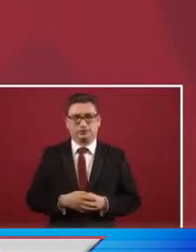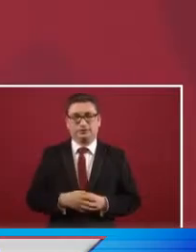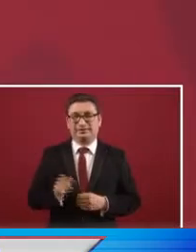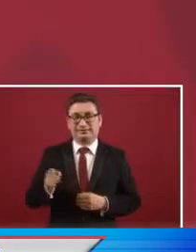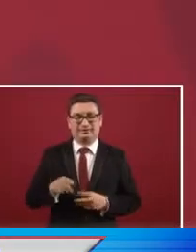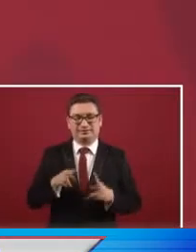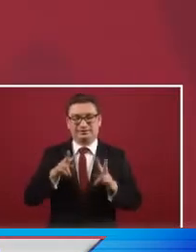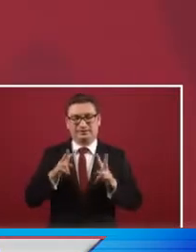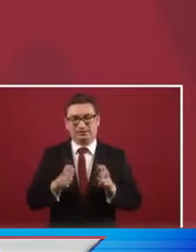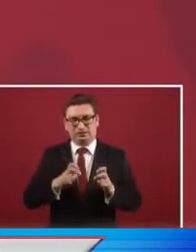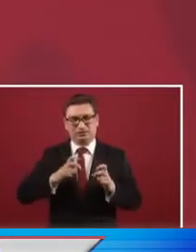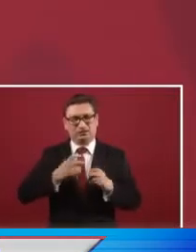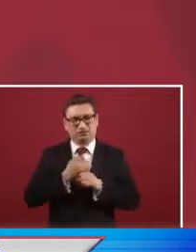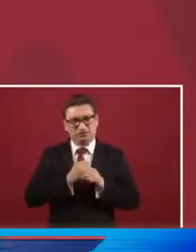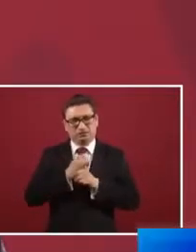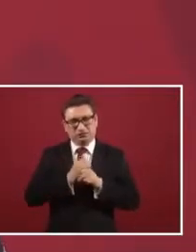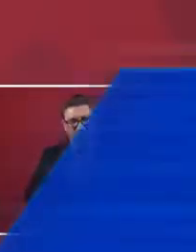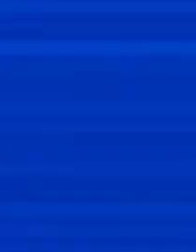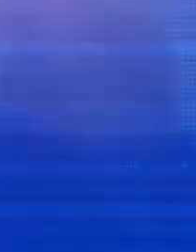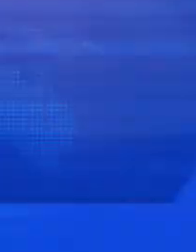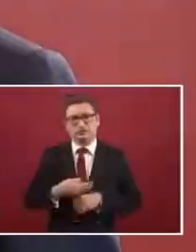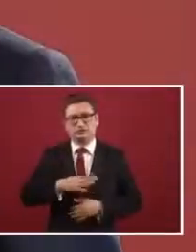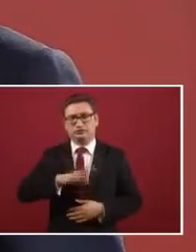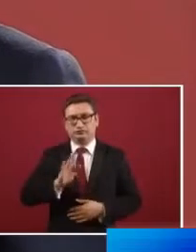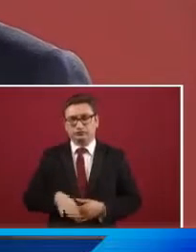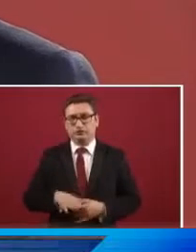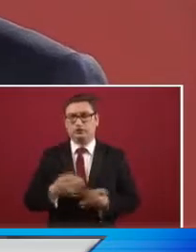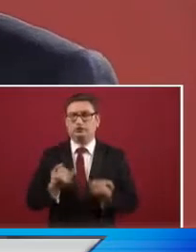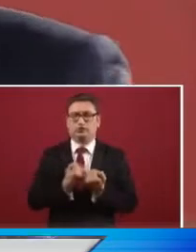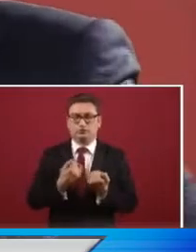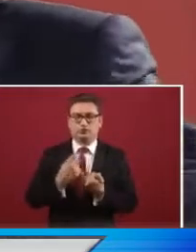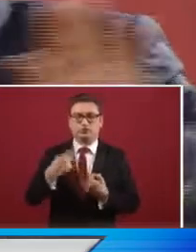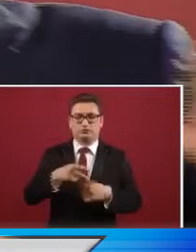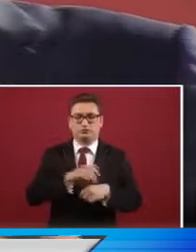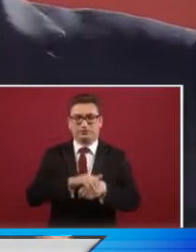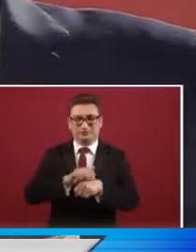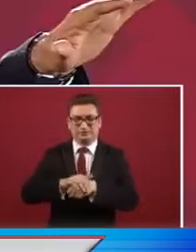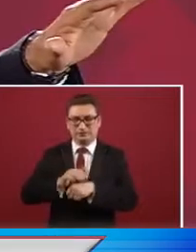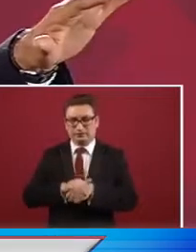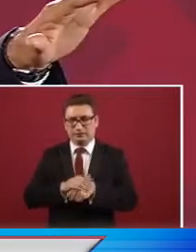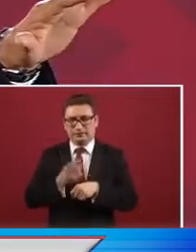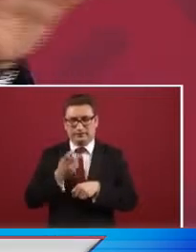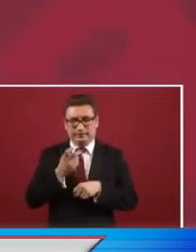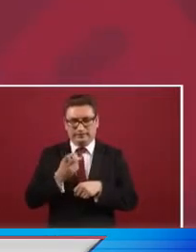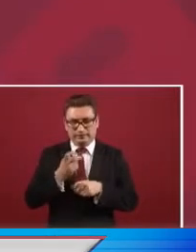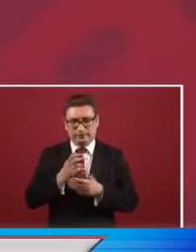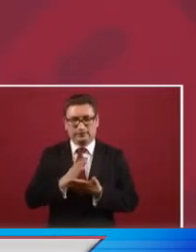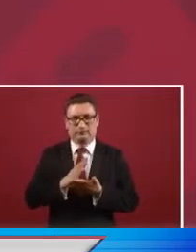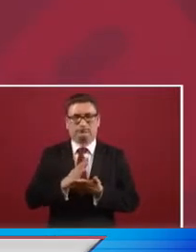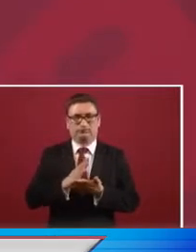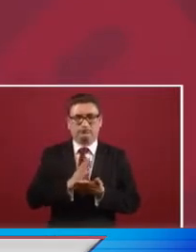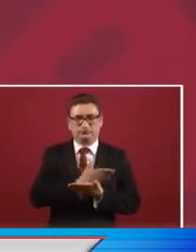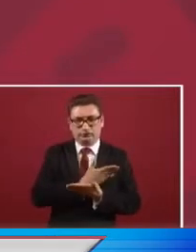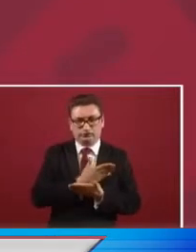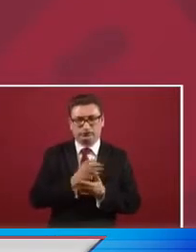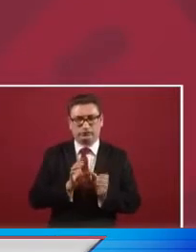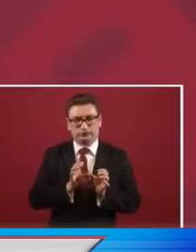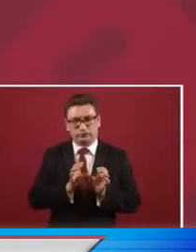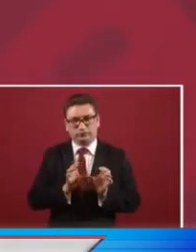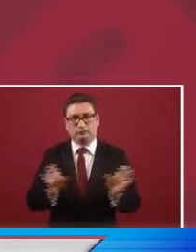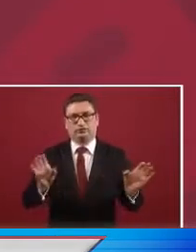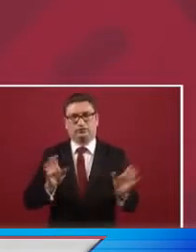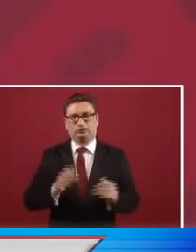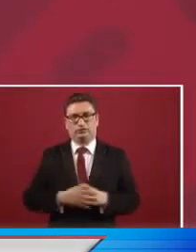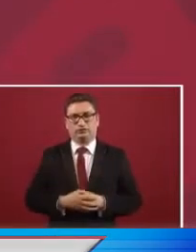sometimiento en que tenían a México. Refinerías. Luego de una revisión en la producción de las refinerías